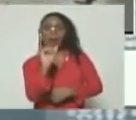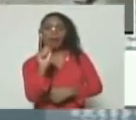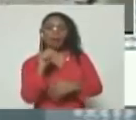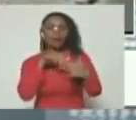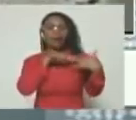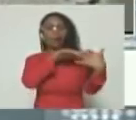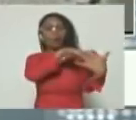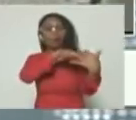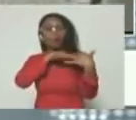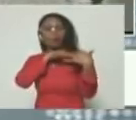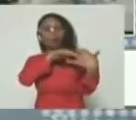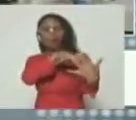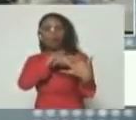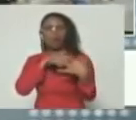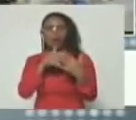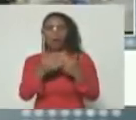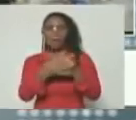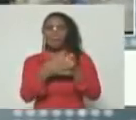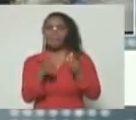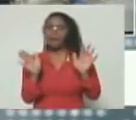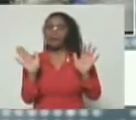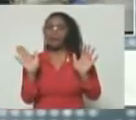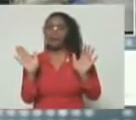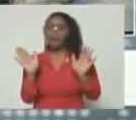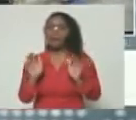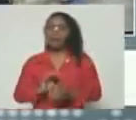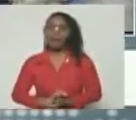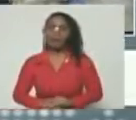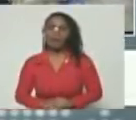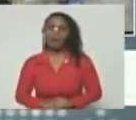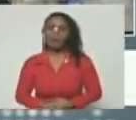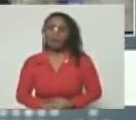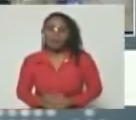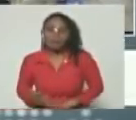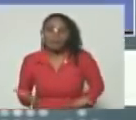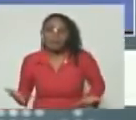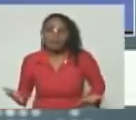pues, abierta. Y